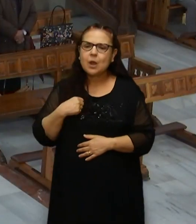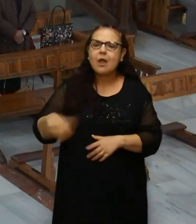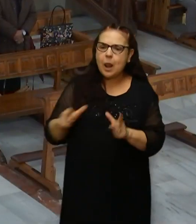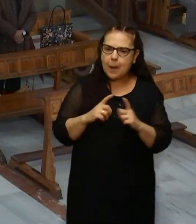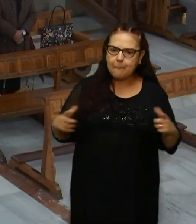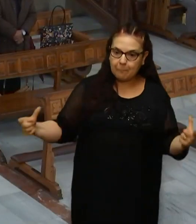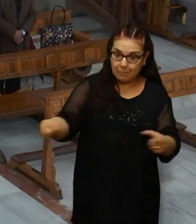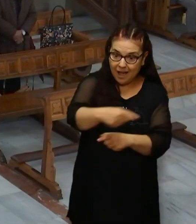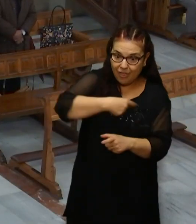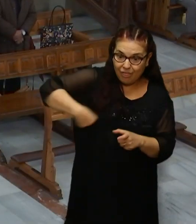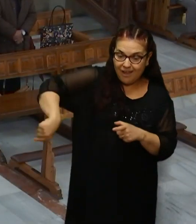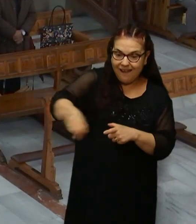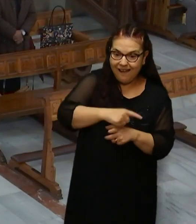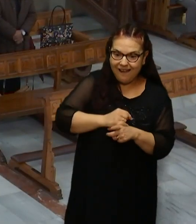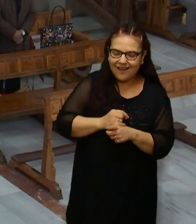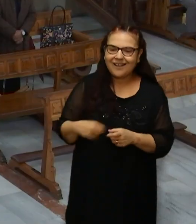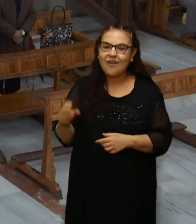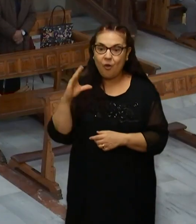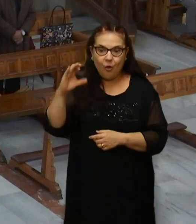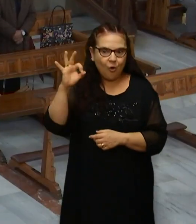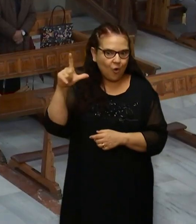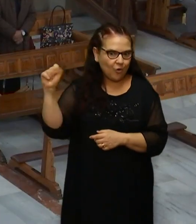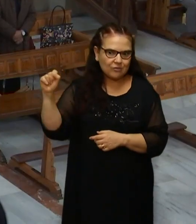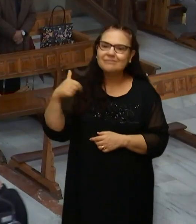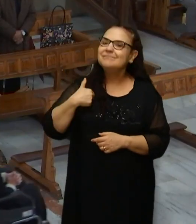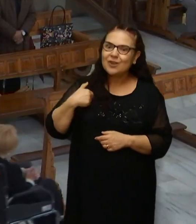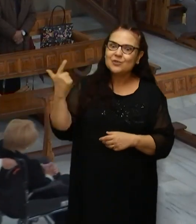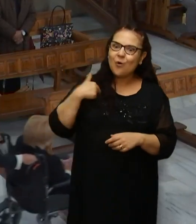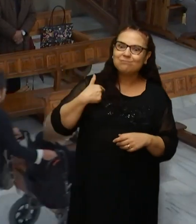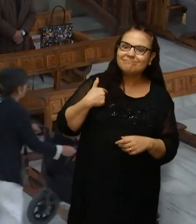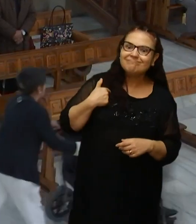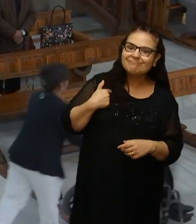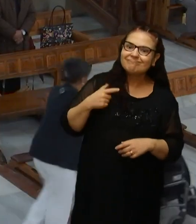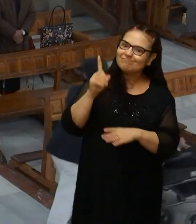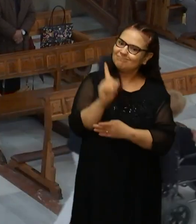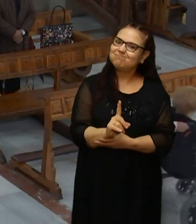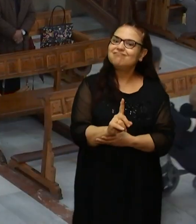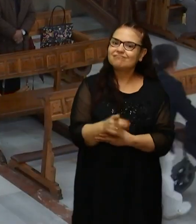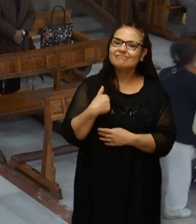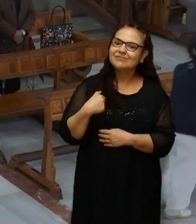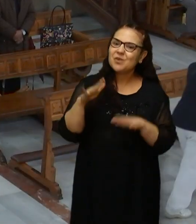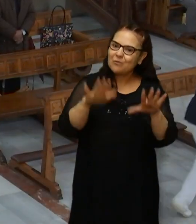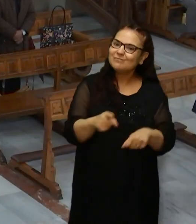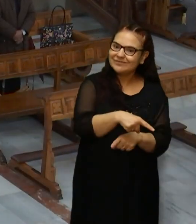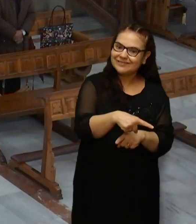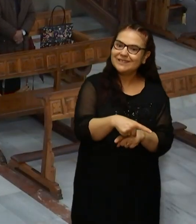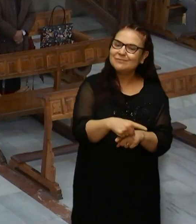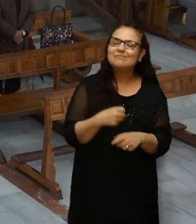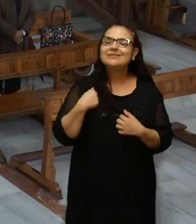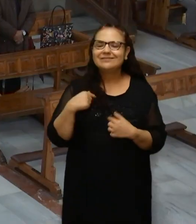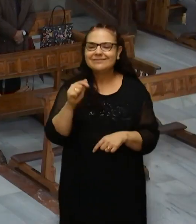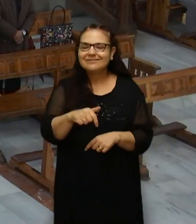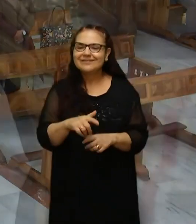Yo tuve el honor de estar presente transmitiendo precisamente este acto de